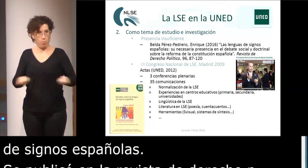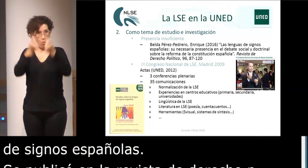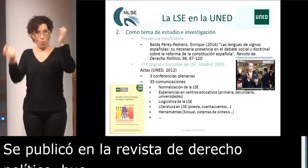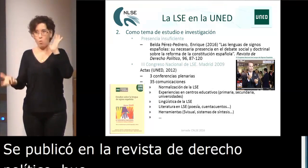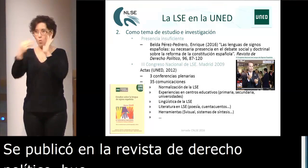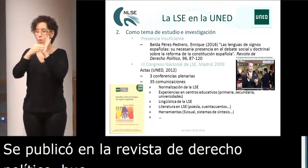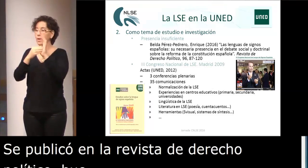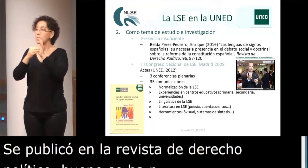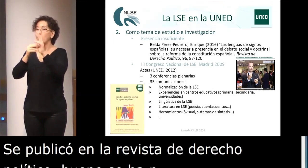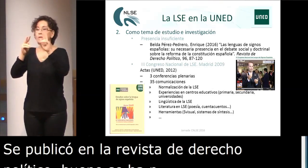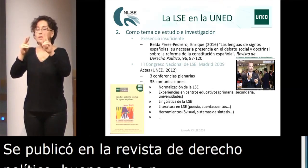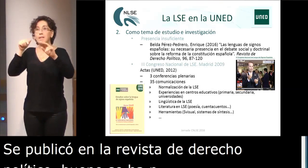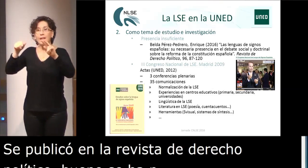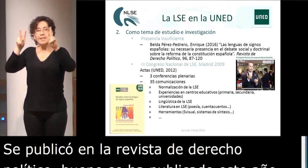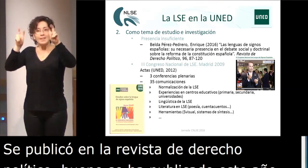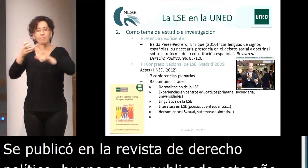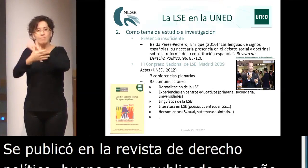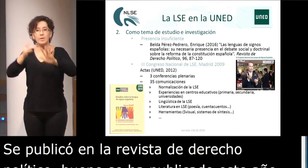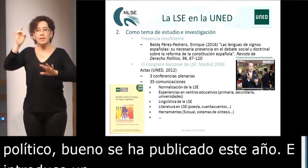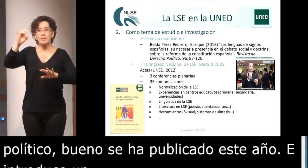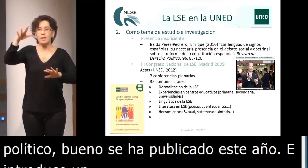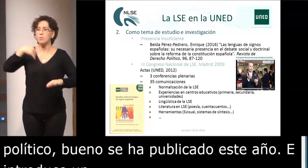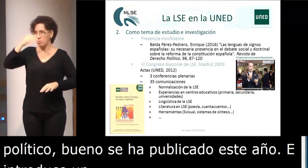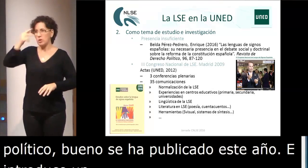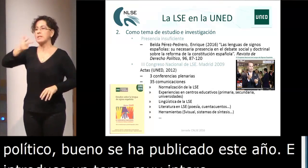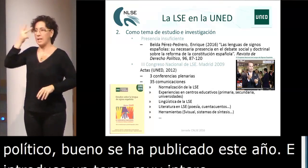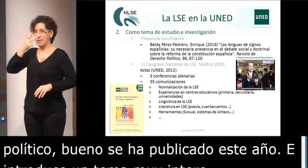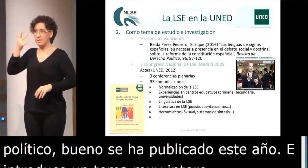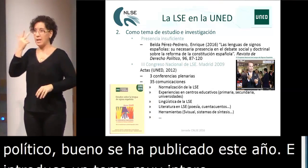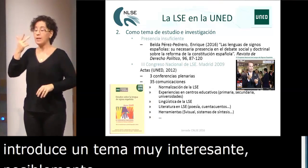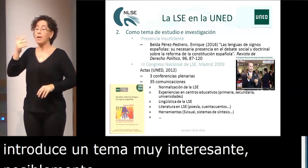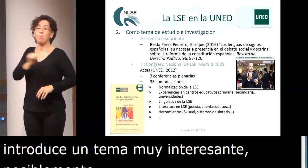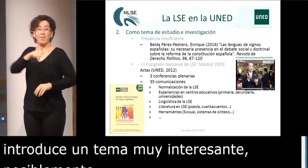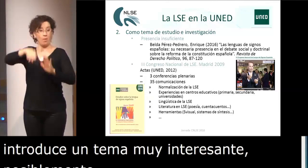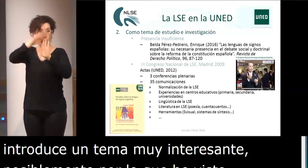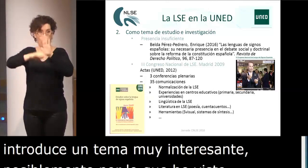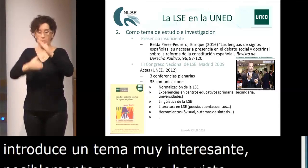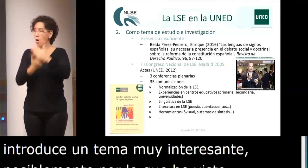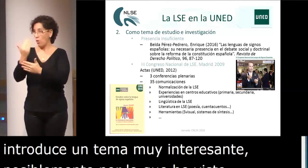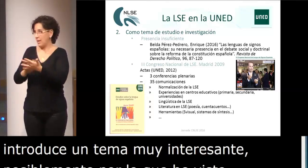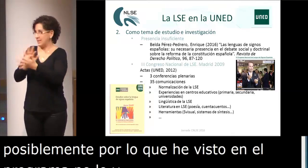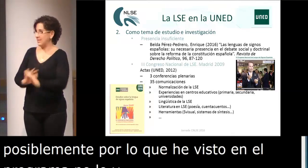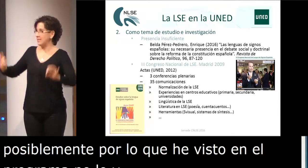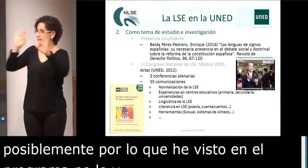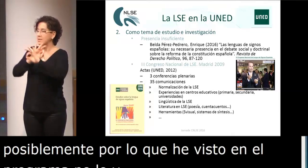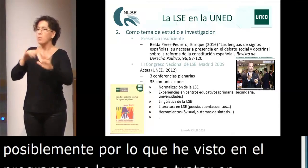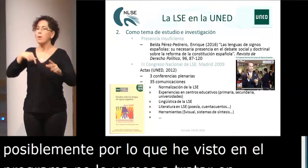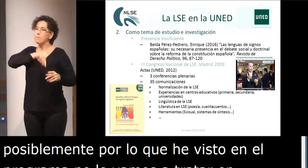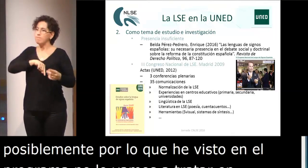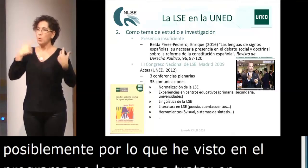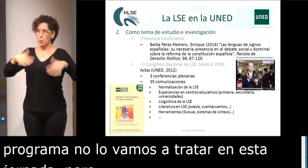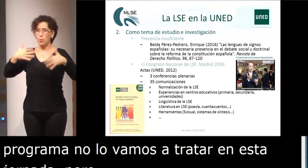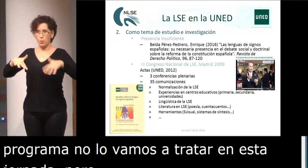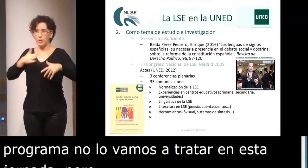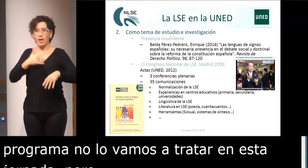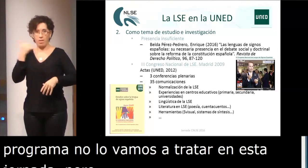introduce un tema que yo creo que es muy interesante, posiblemente por lo que he visto en el programa no lo vamos a tratar en esta jornada, pero ahí